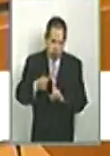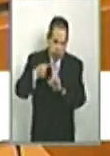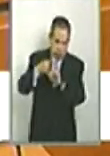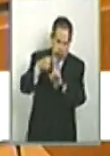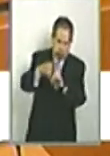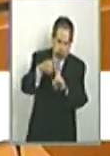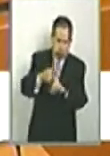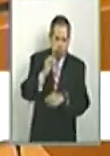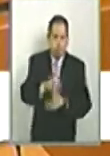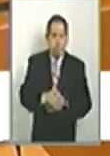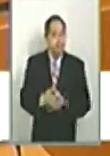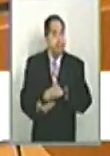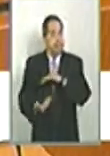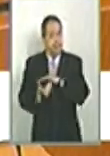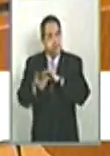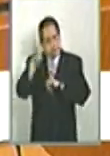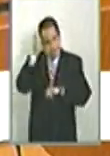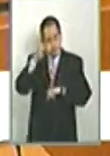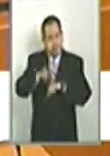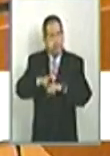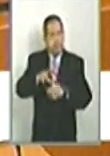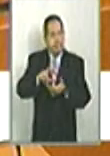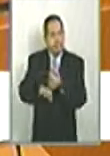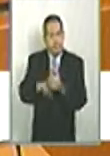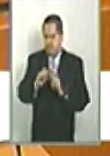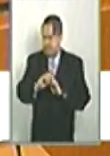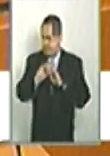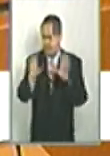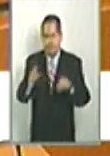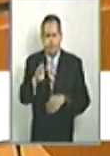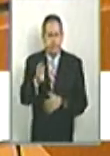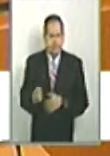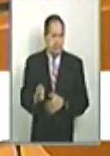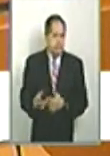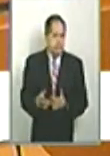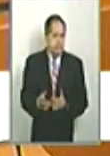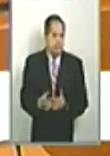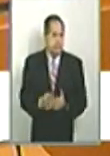propositiva. A la mesa directiva, desde luego, de